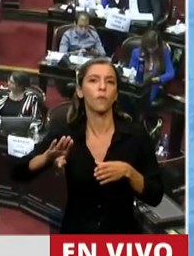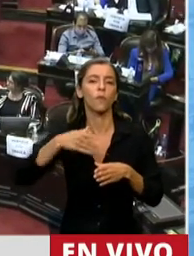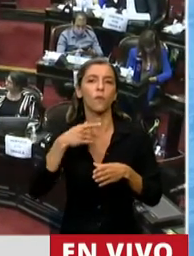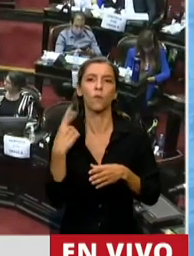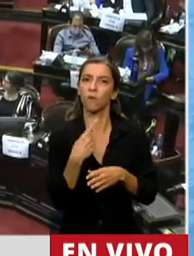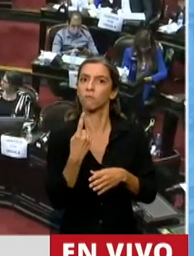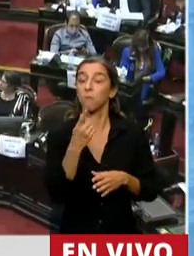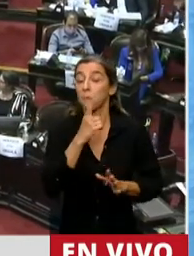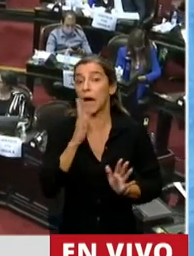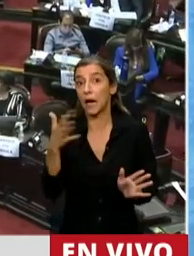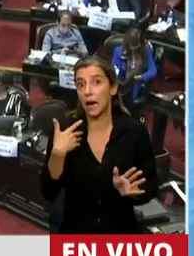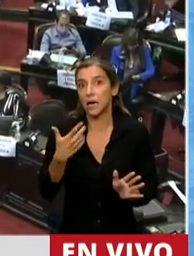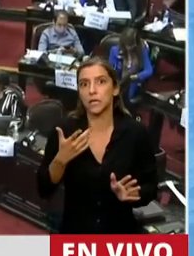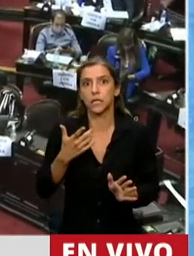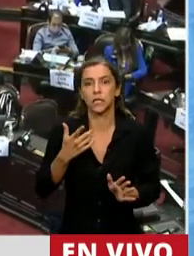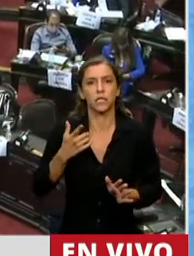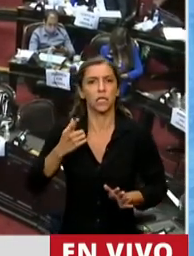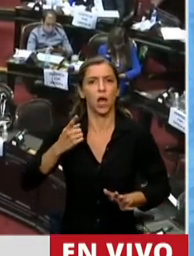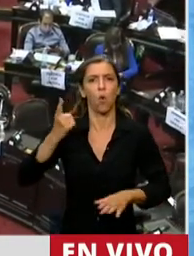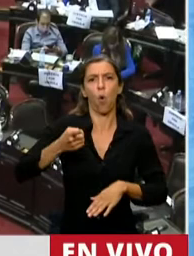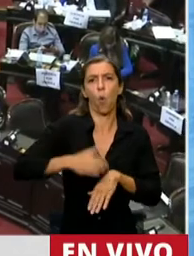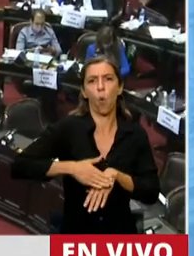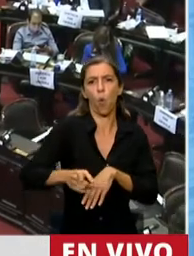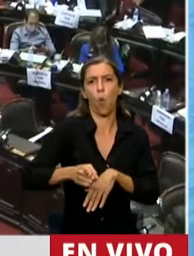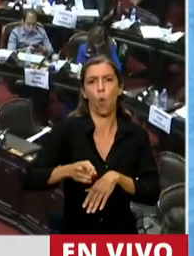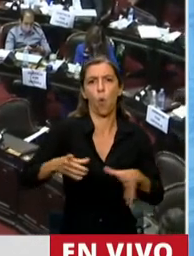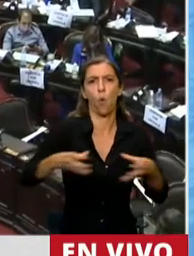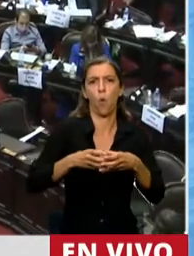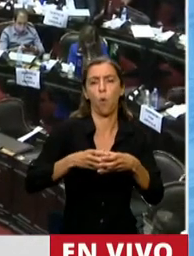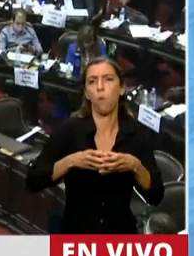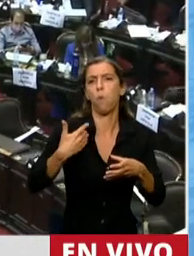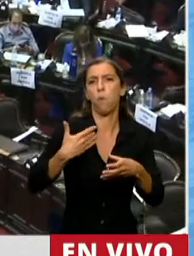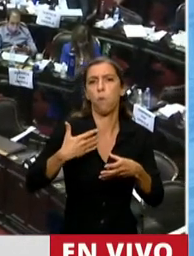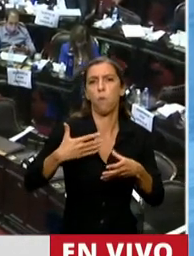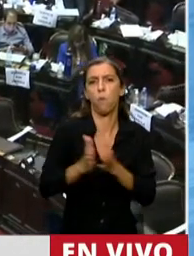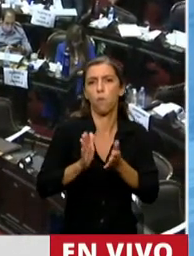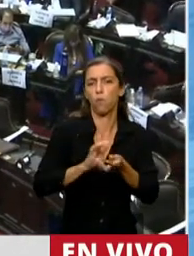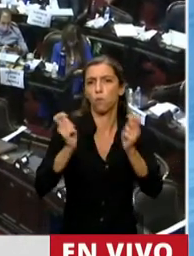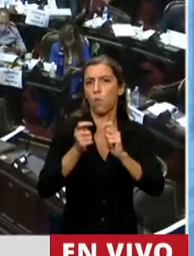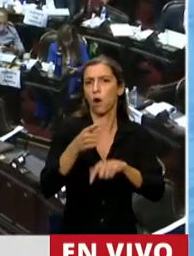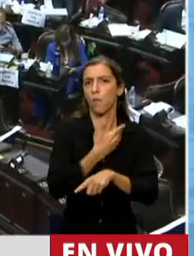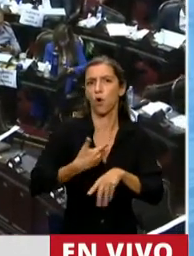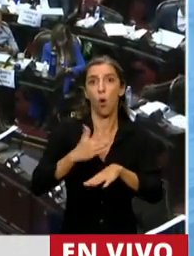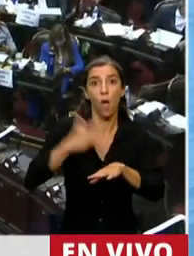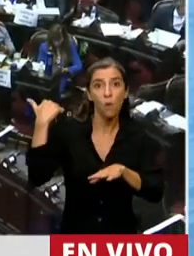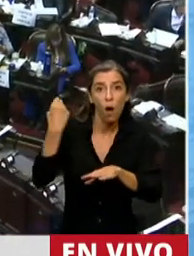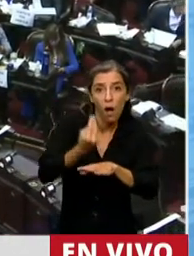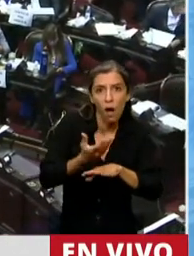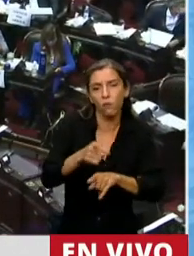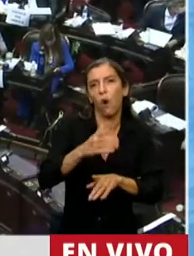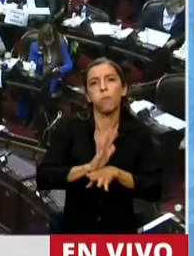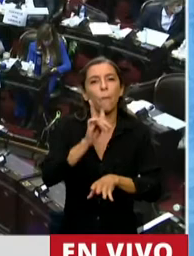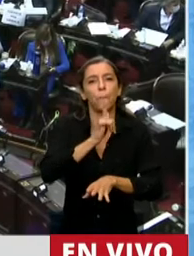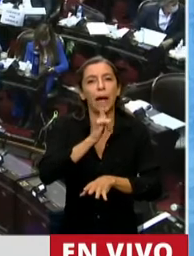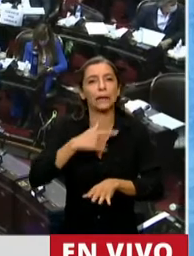deuda casi acusar al gobierno nuestro de Juntos por el Cambio de casi de endeudarse, casi a propósito,